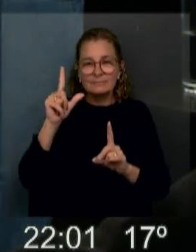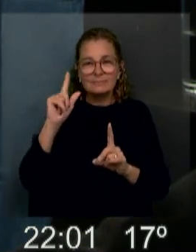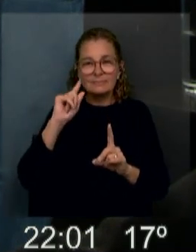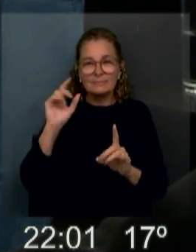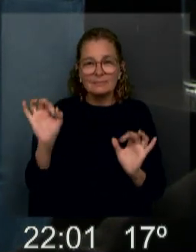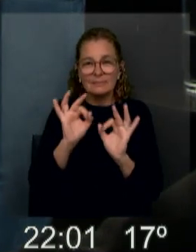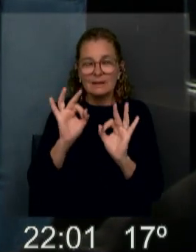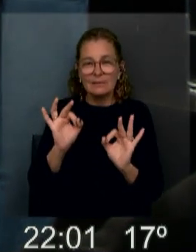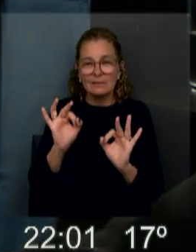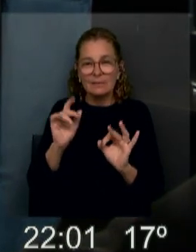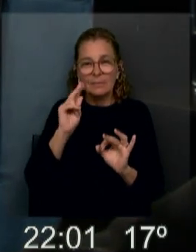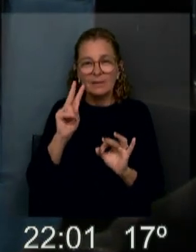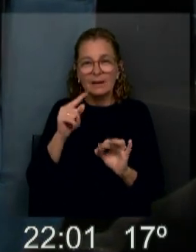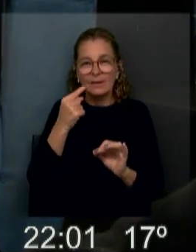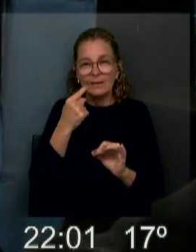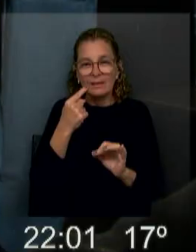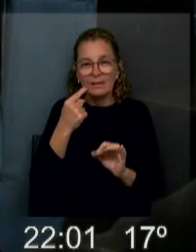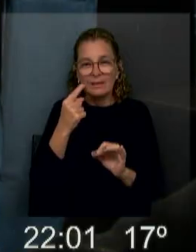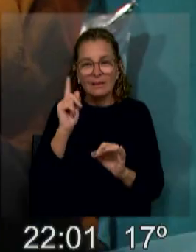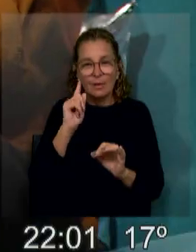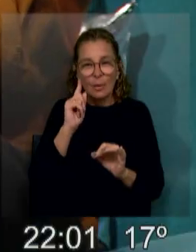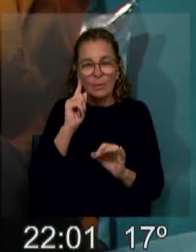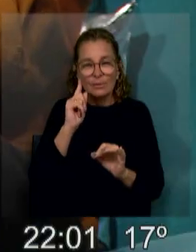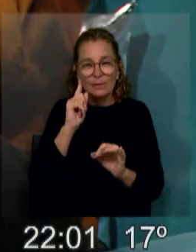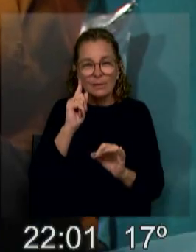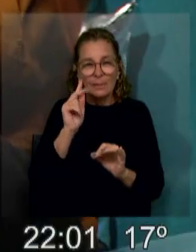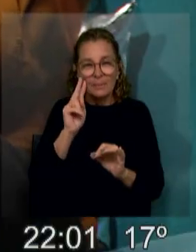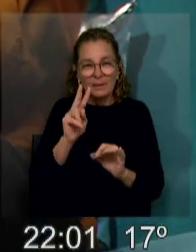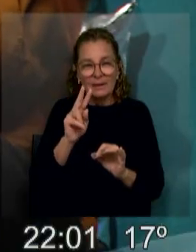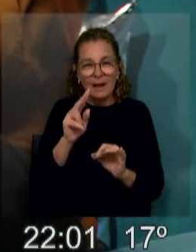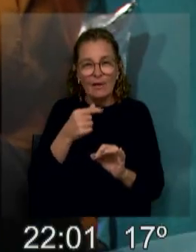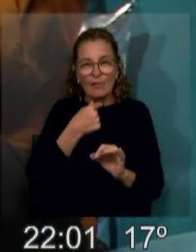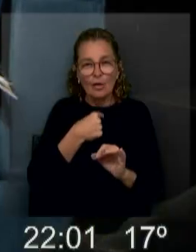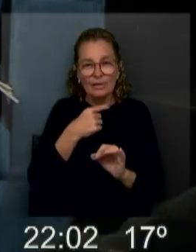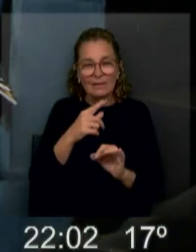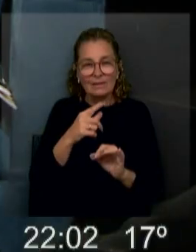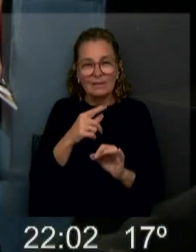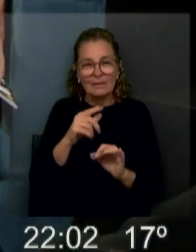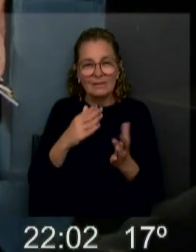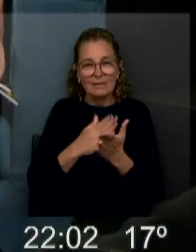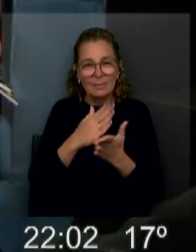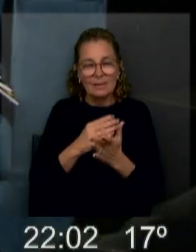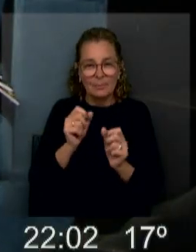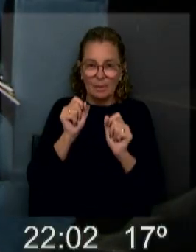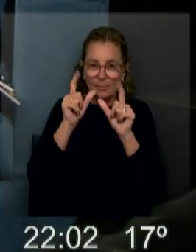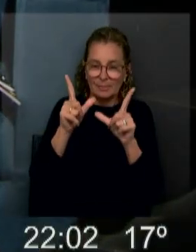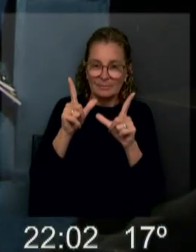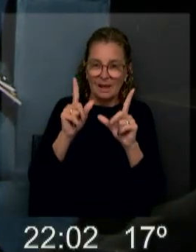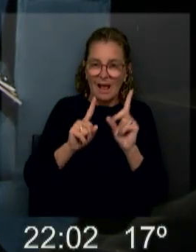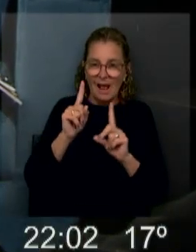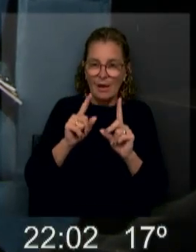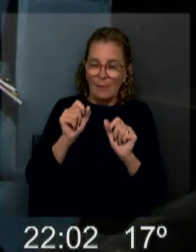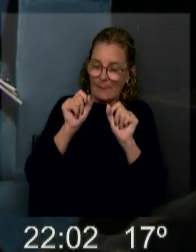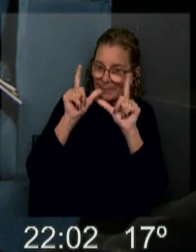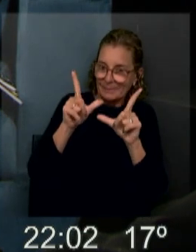decís, ay, mirá lo que dice acá, y mirá cómo suena esto, mirá acá cómo hicieron las voces, o sea, siempre está llamando, en todos los temas hay algo que te llama